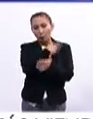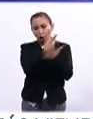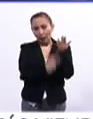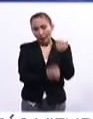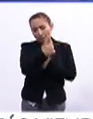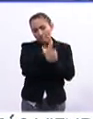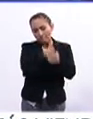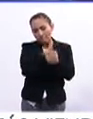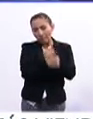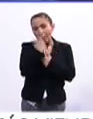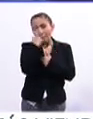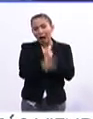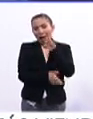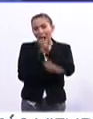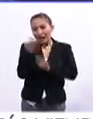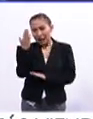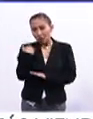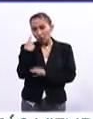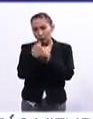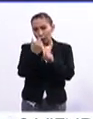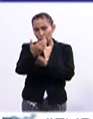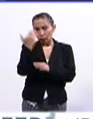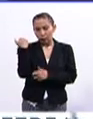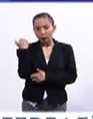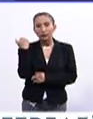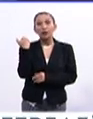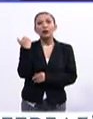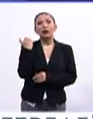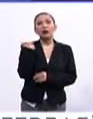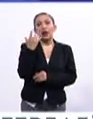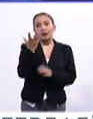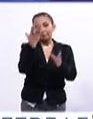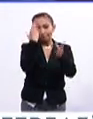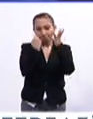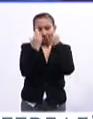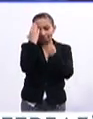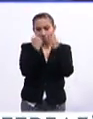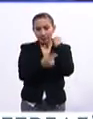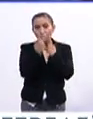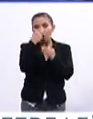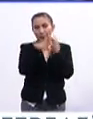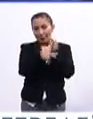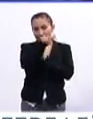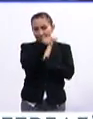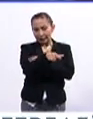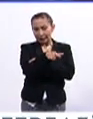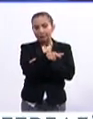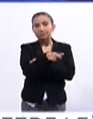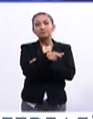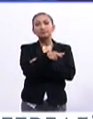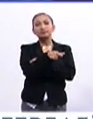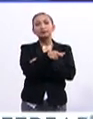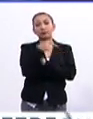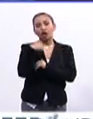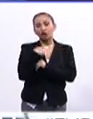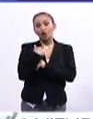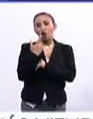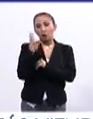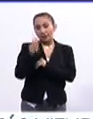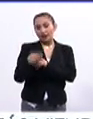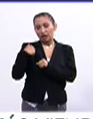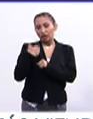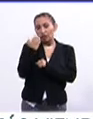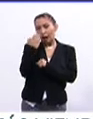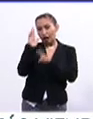programa de movilidad académica el año pasado. Fue la capacitación del 2017. Yo soy en realidad